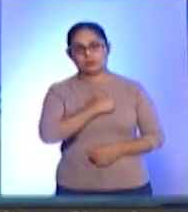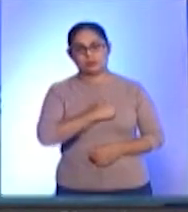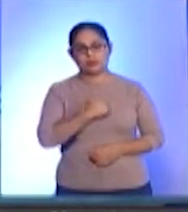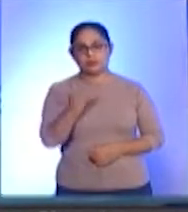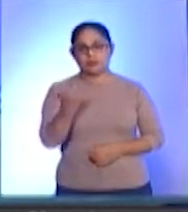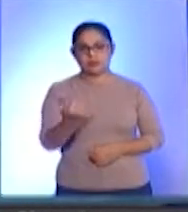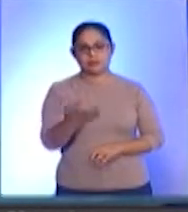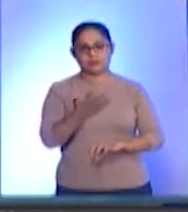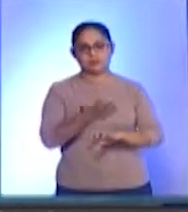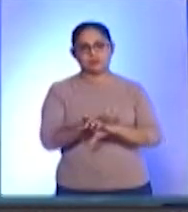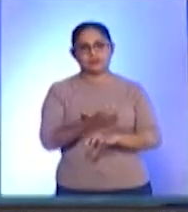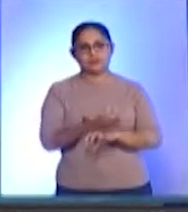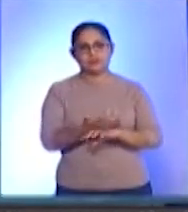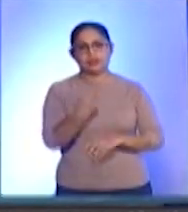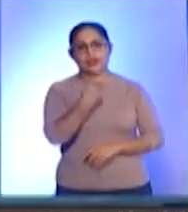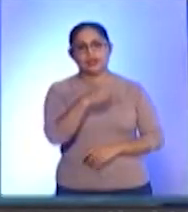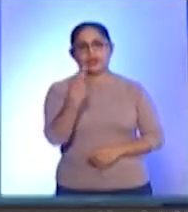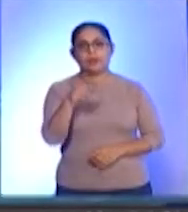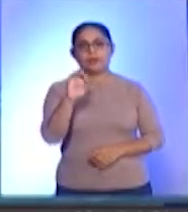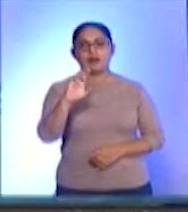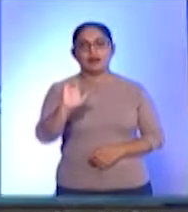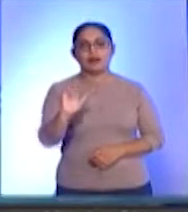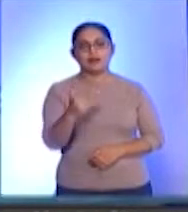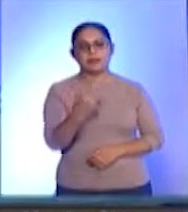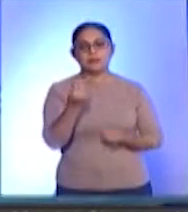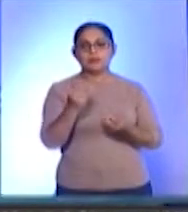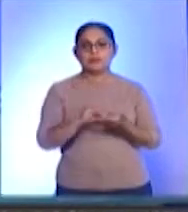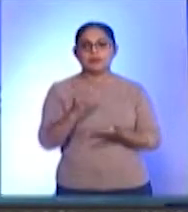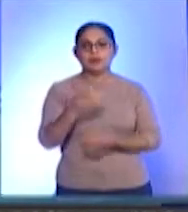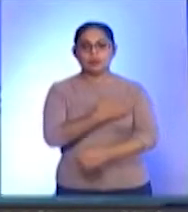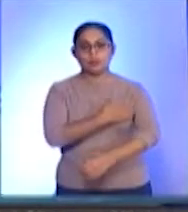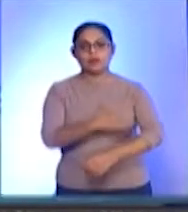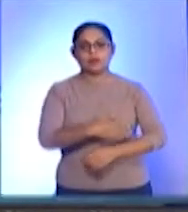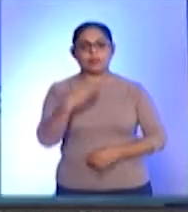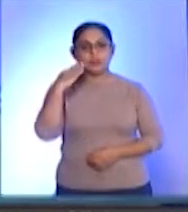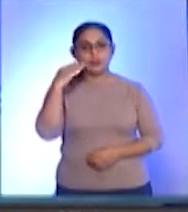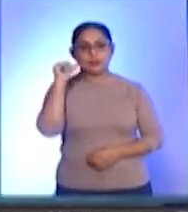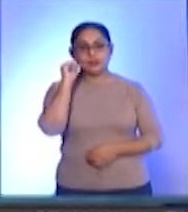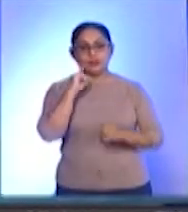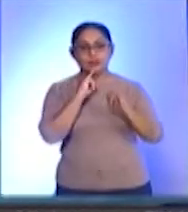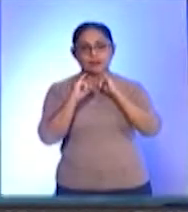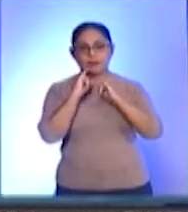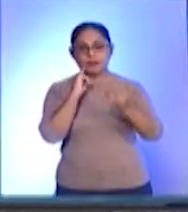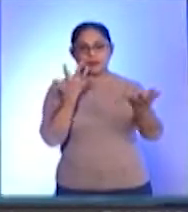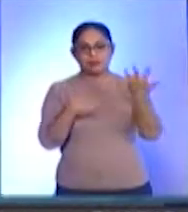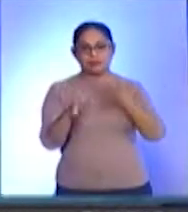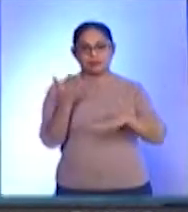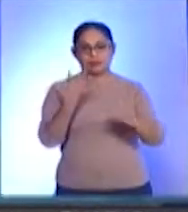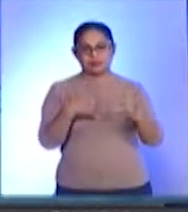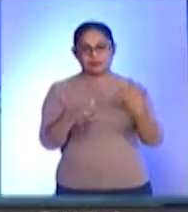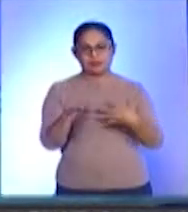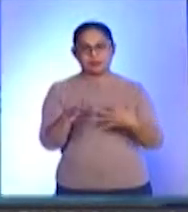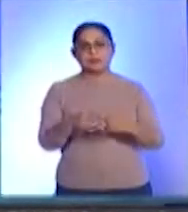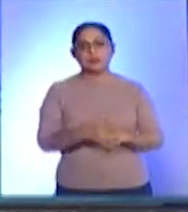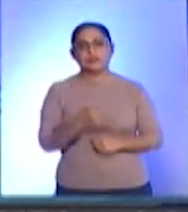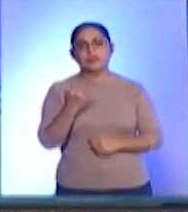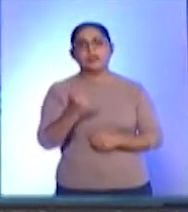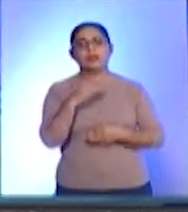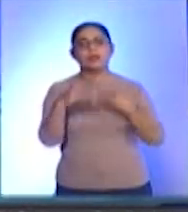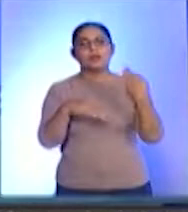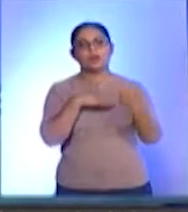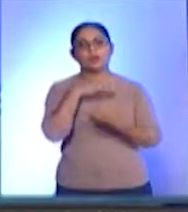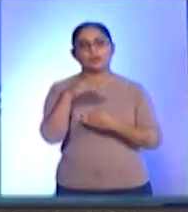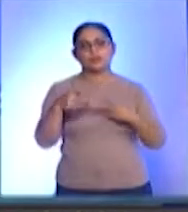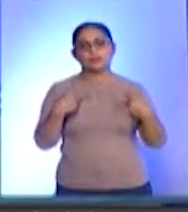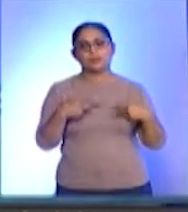y al sur de Canadá. Mi nombre es Eric Serpa. Agradezco a mi compañera Marta Almanza, intérprete de lengua de señas mexicana. Y a todo, a